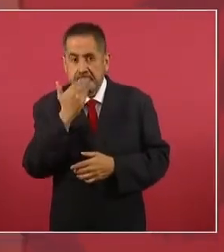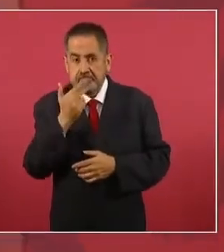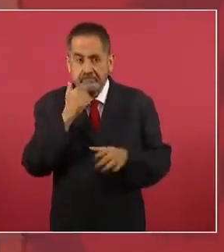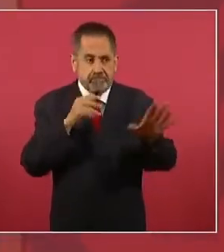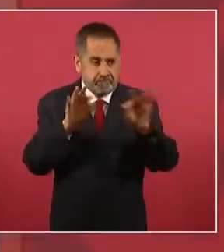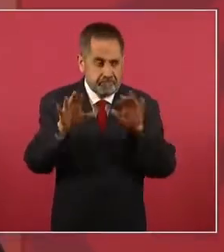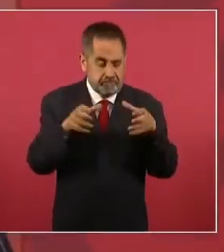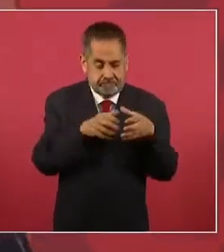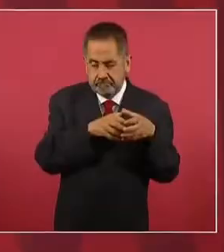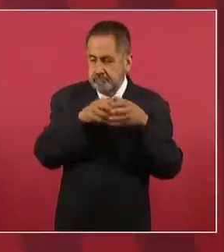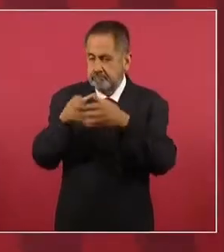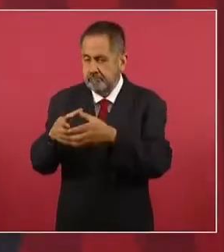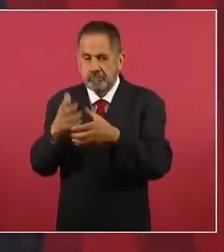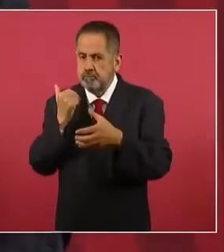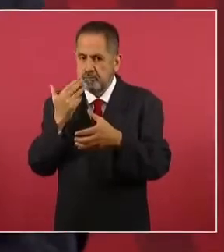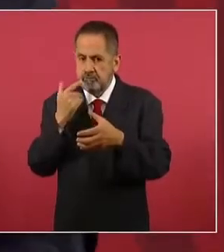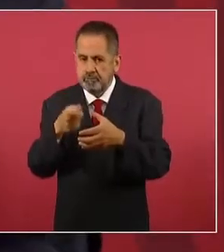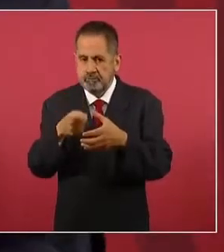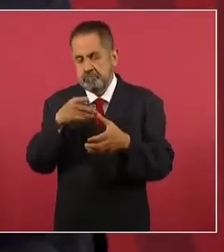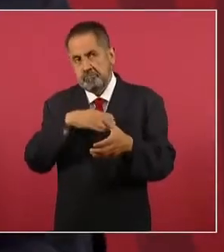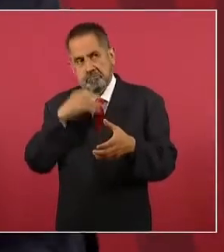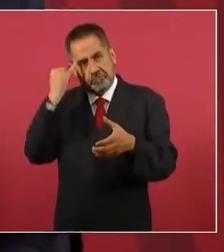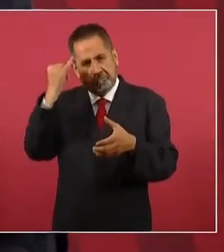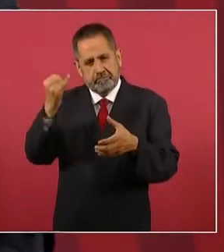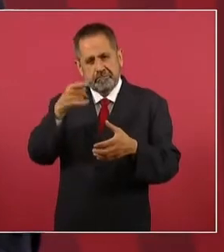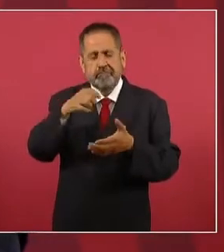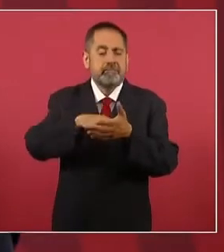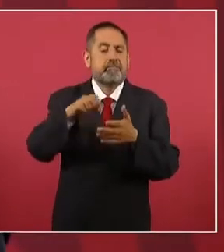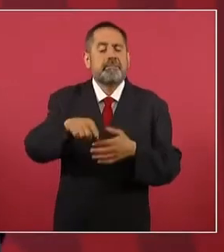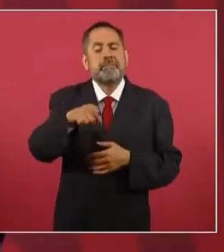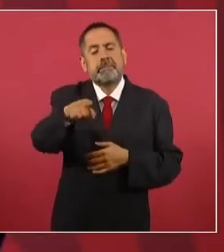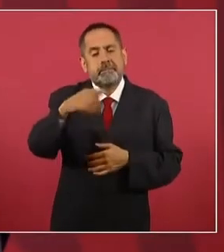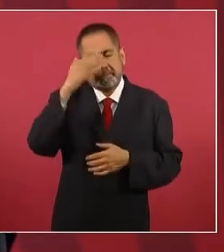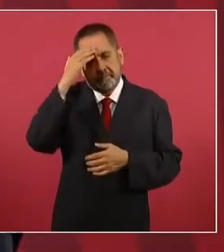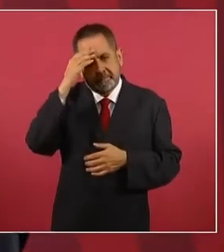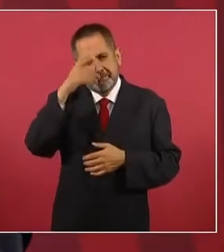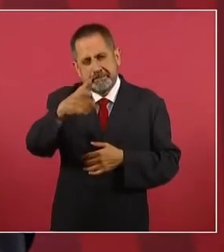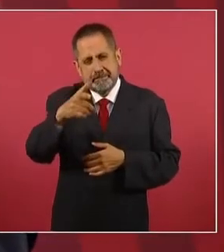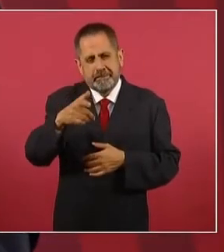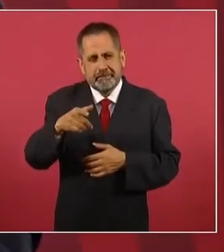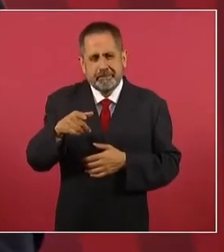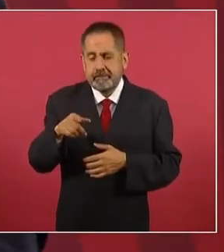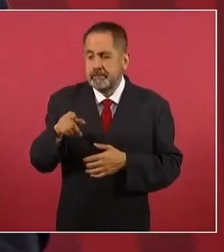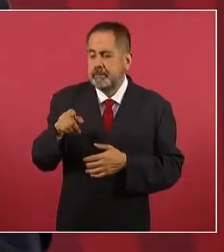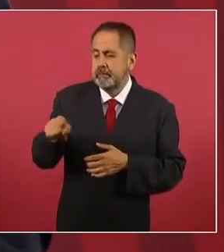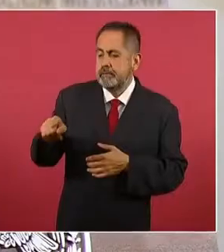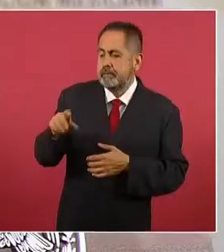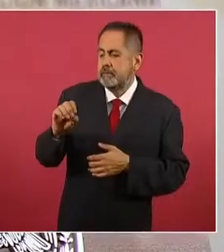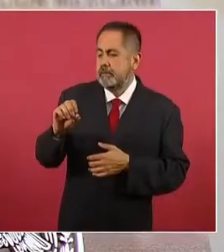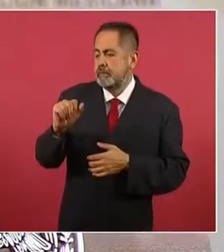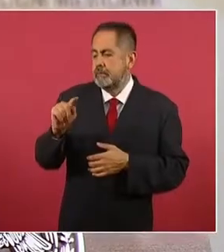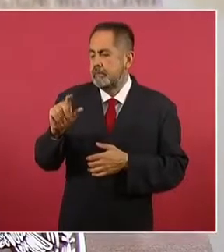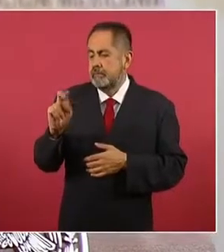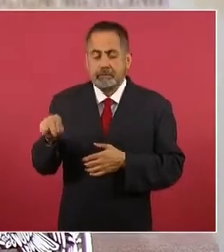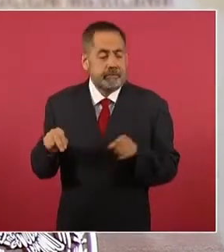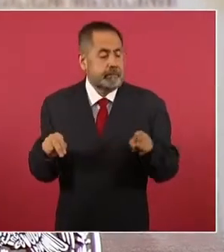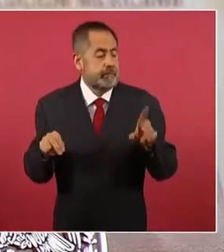esto que hablábamos de las diferencias entre Sola de Vega y Coatlán,